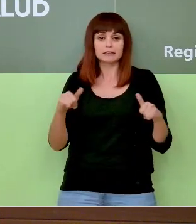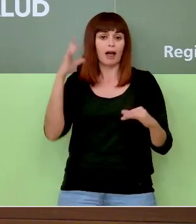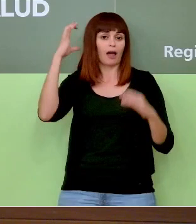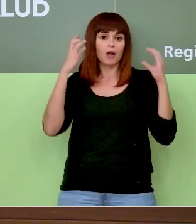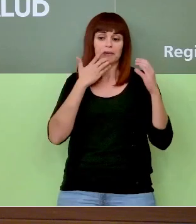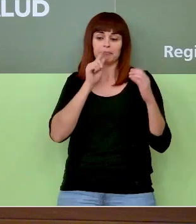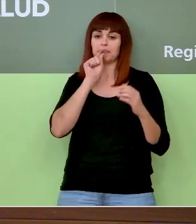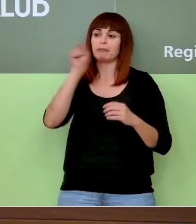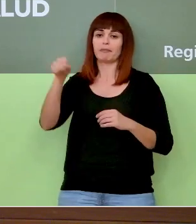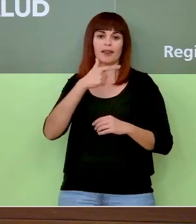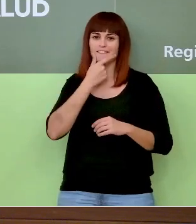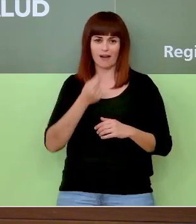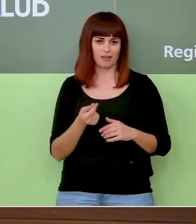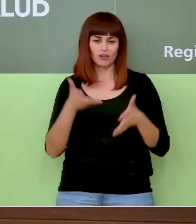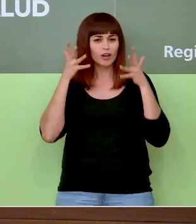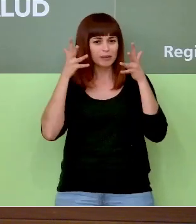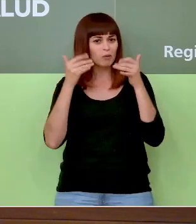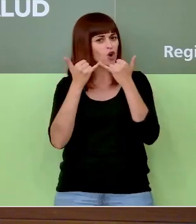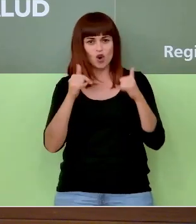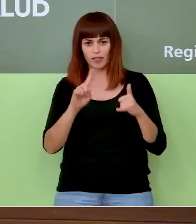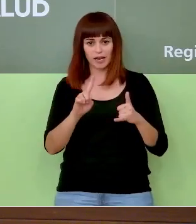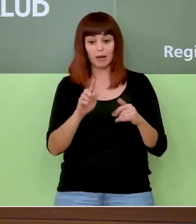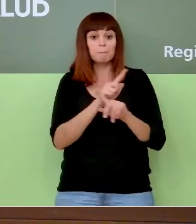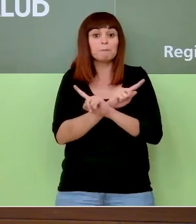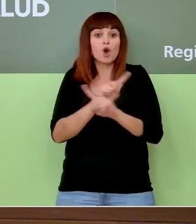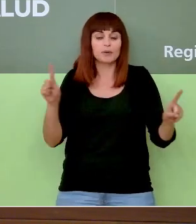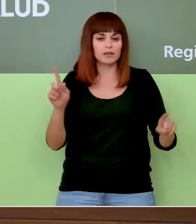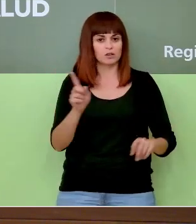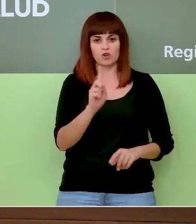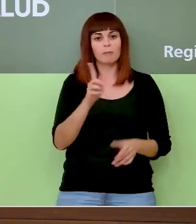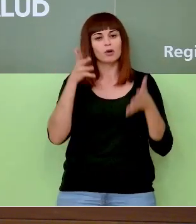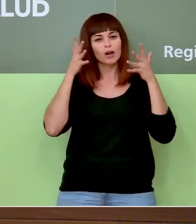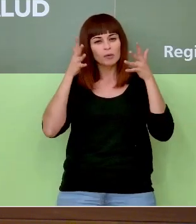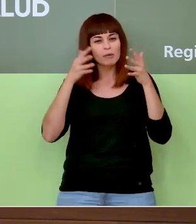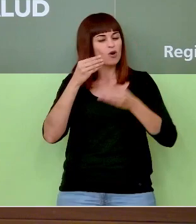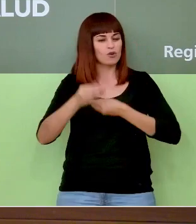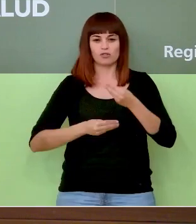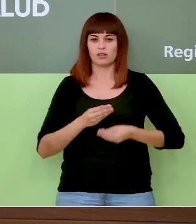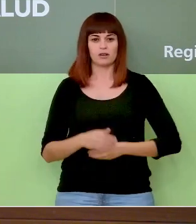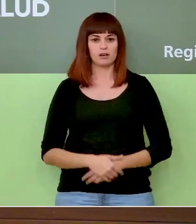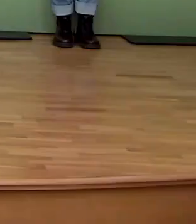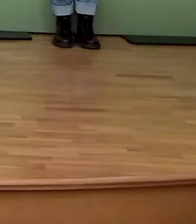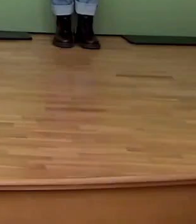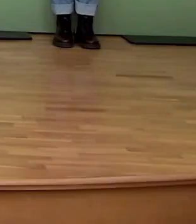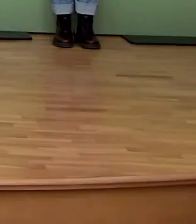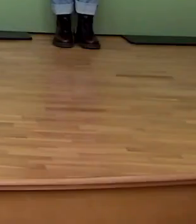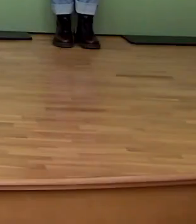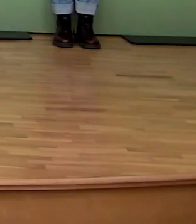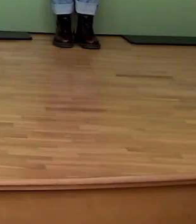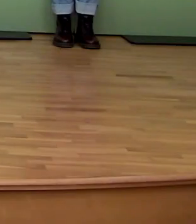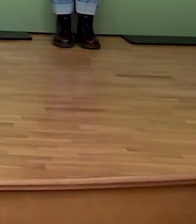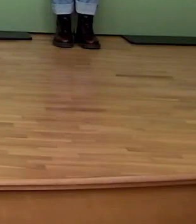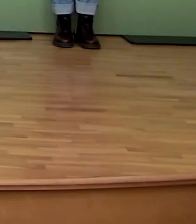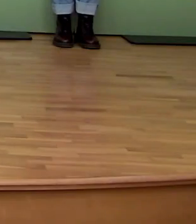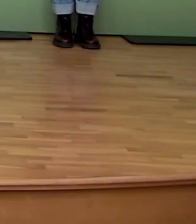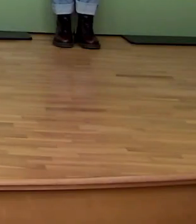haya transmisión. Por eso recomendamos que no se celebren. No las vamos a prohibir, pero recomendamos que no se celebren. Y con respecto al toque